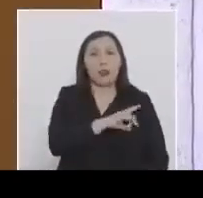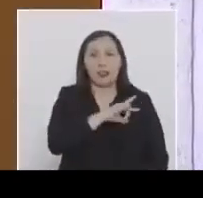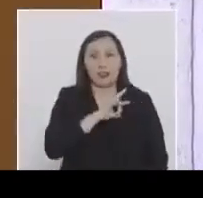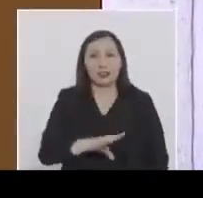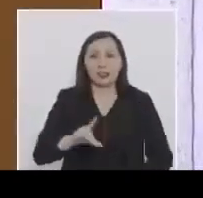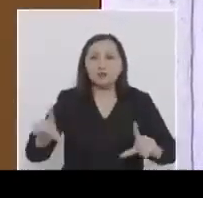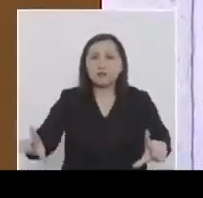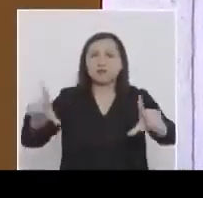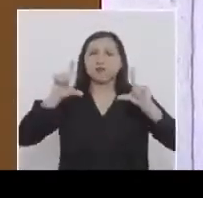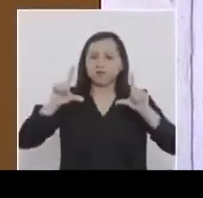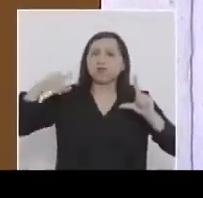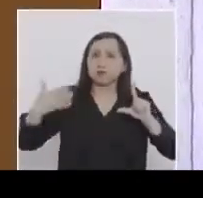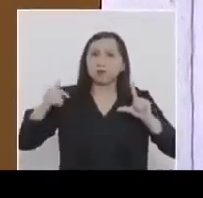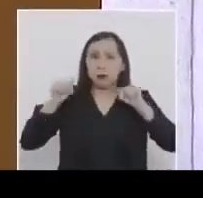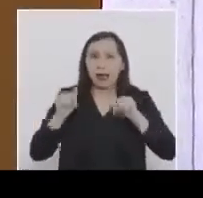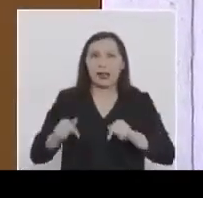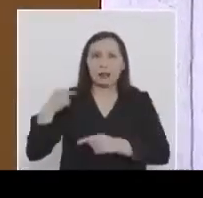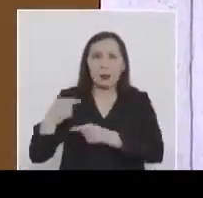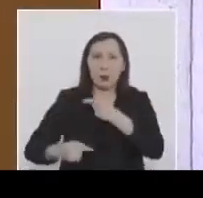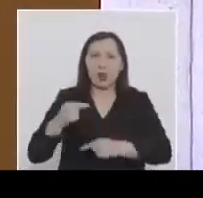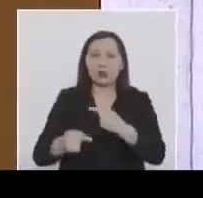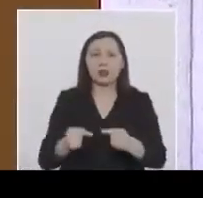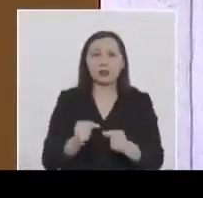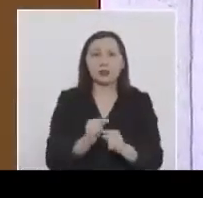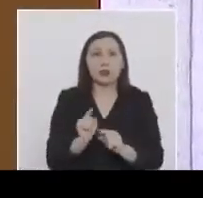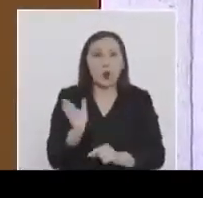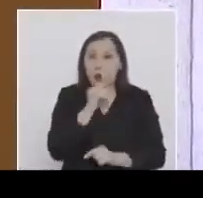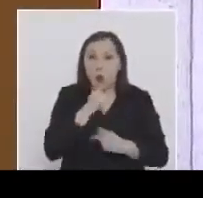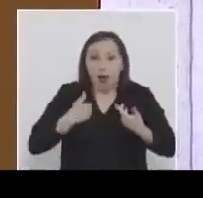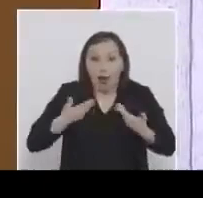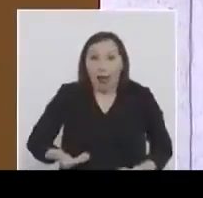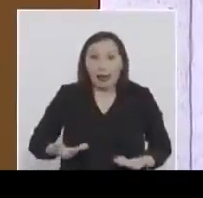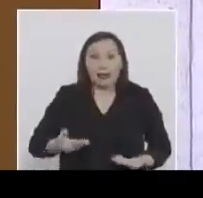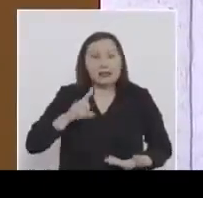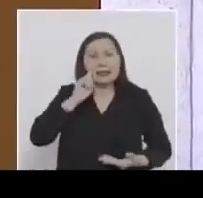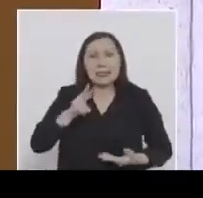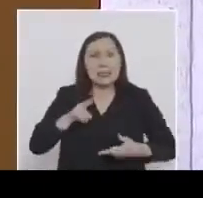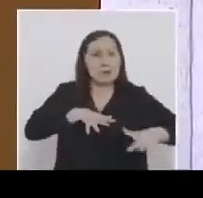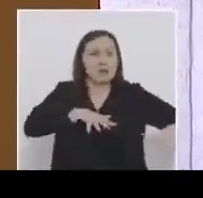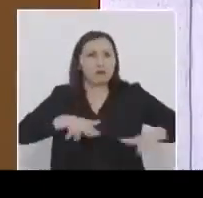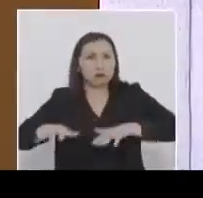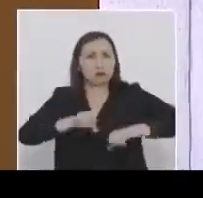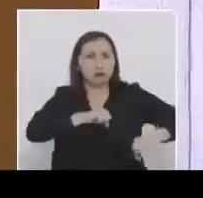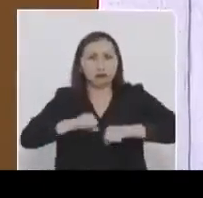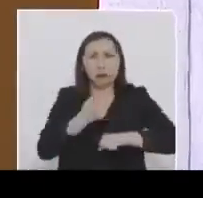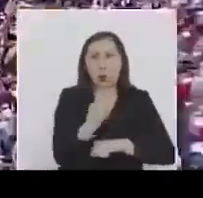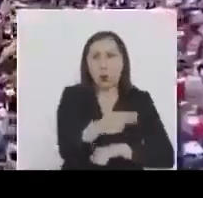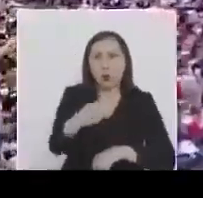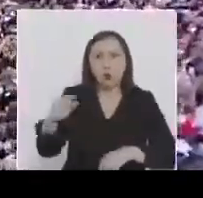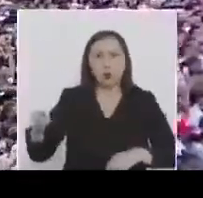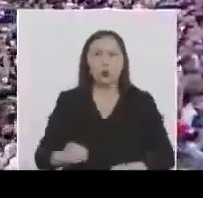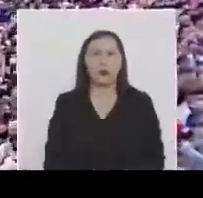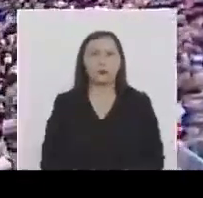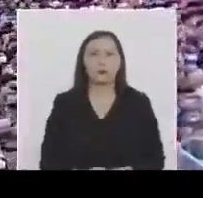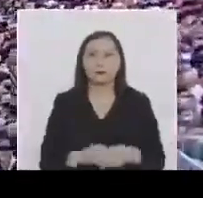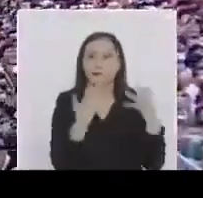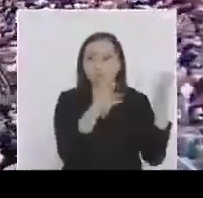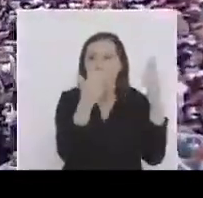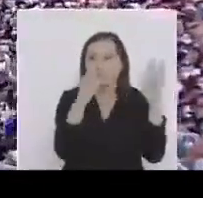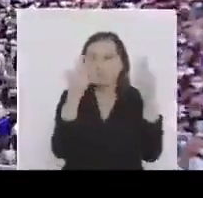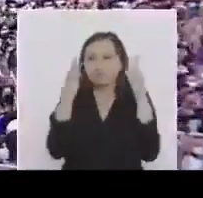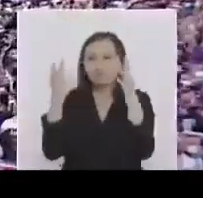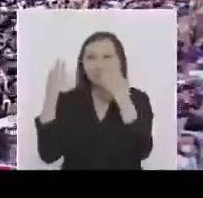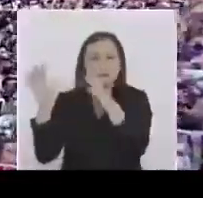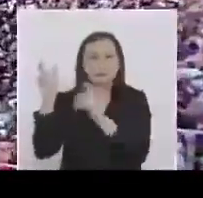es protagónico en este proceso. No estaríamos aquí sin las movilizaciones de ustedes.